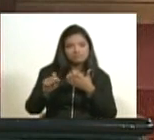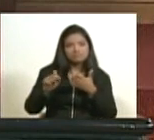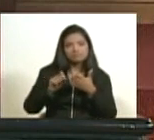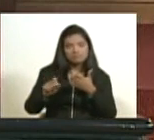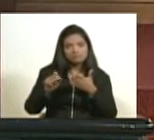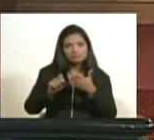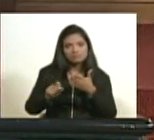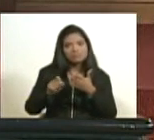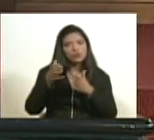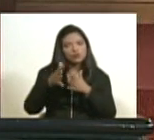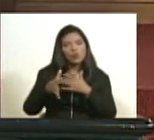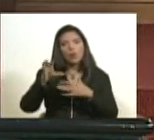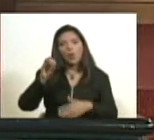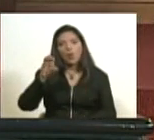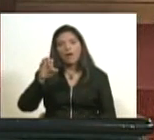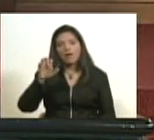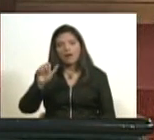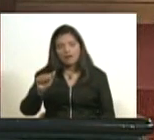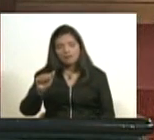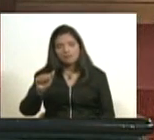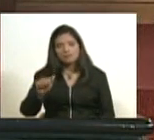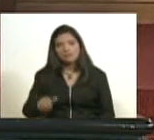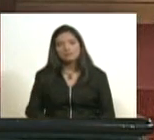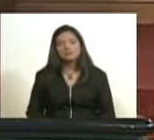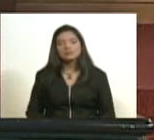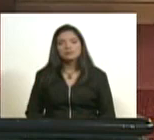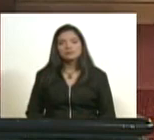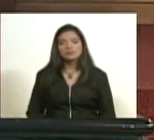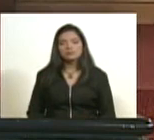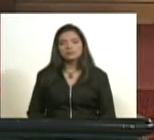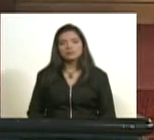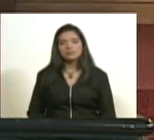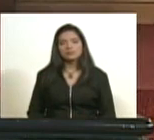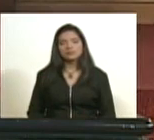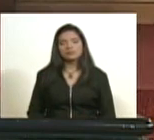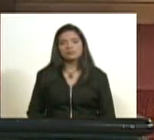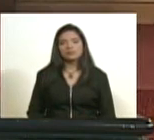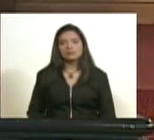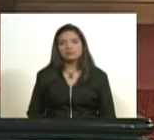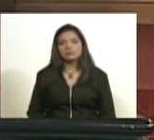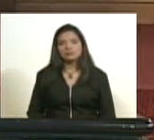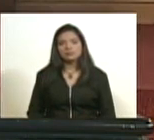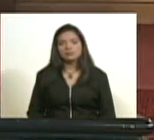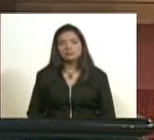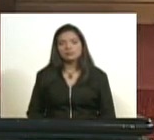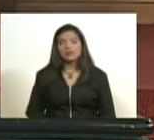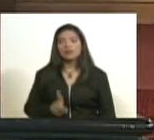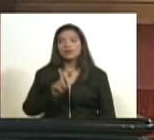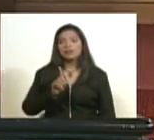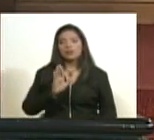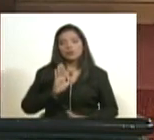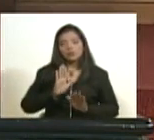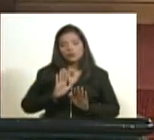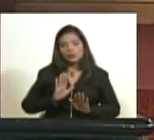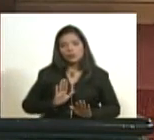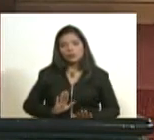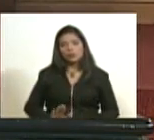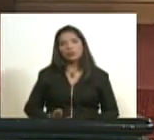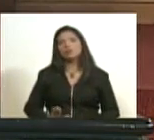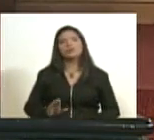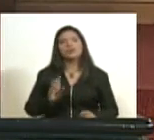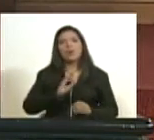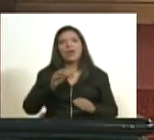la OEA y bajó, y en algunos casos casi cesó en su nivel de agresión contra Venezuela en la OEA.